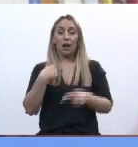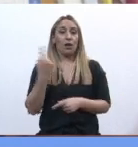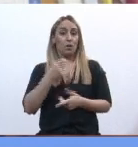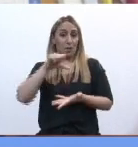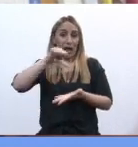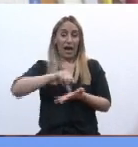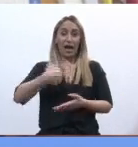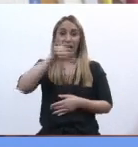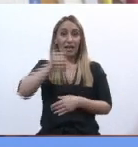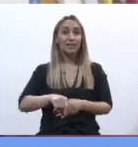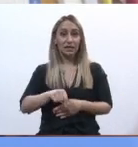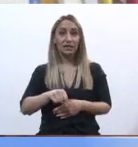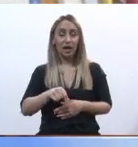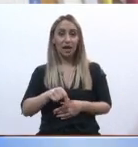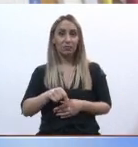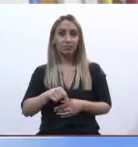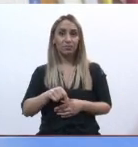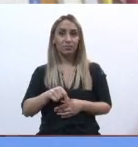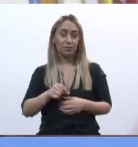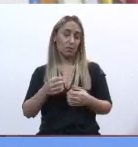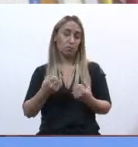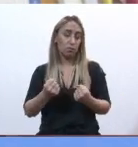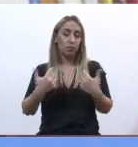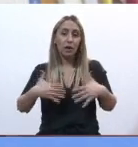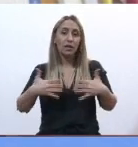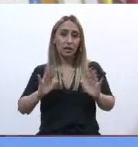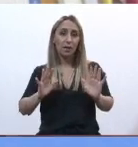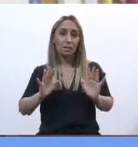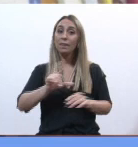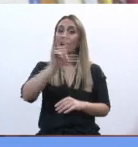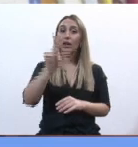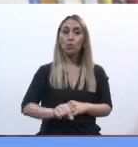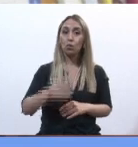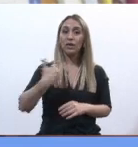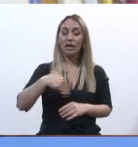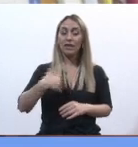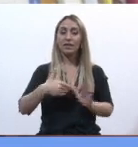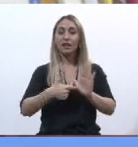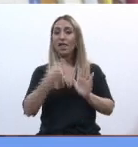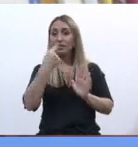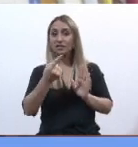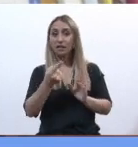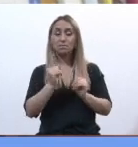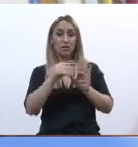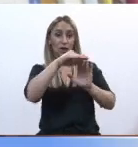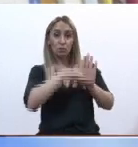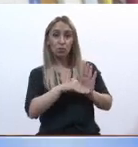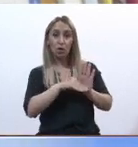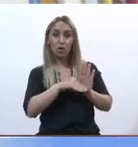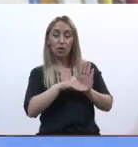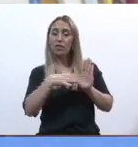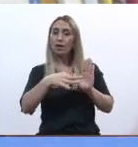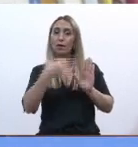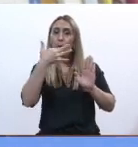país, que es contundente, ¿no? La República Argentina declara que el mismo debe interpretarse en el sentido